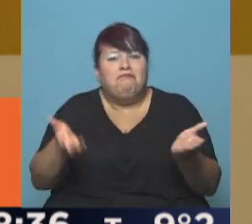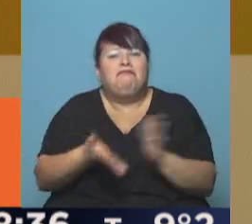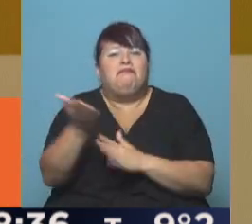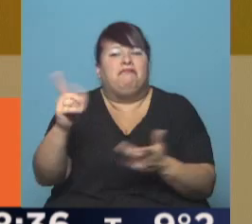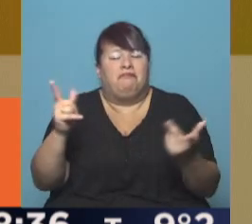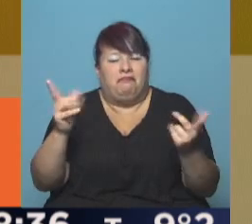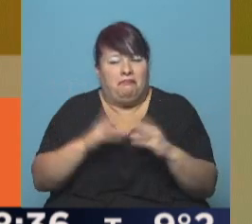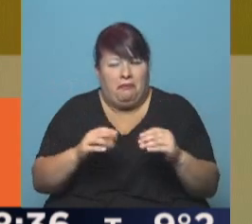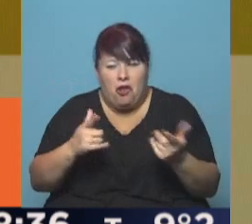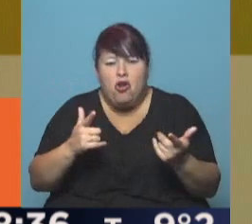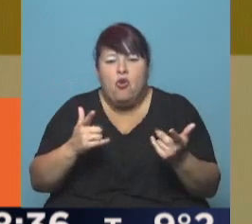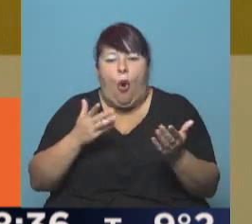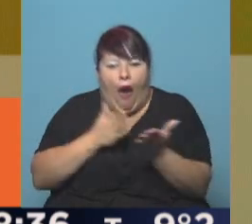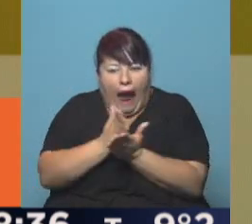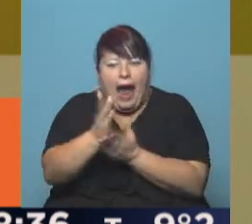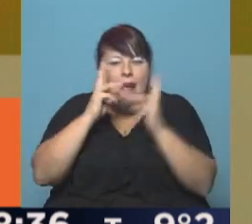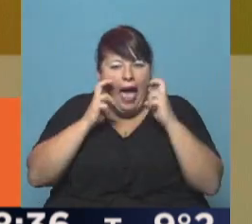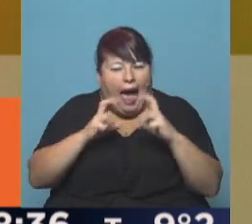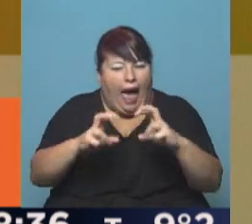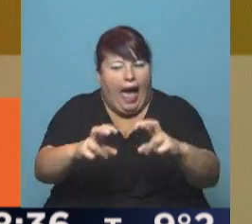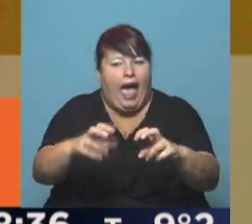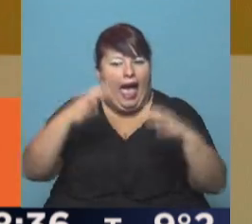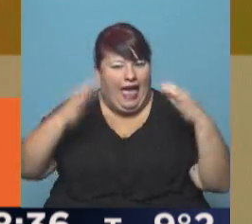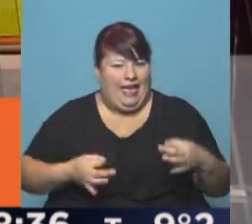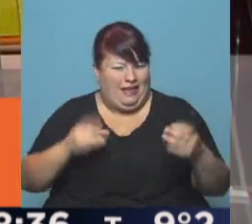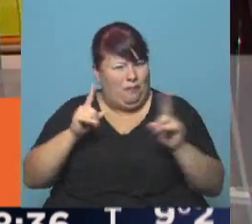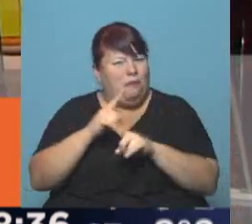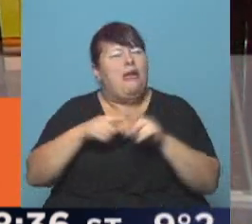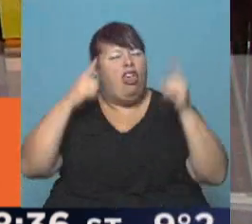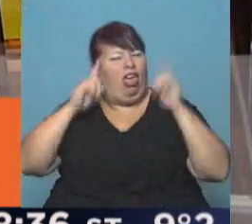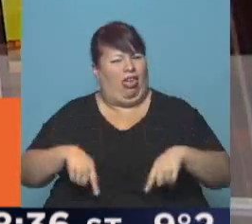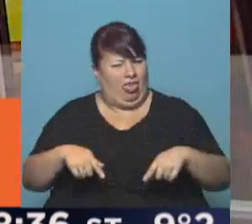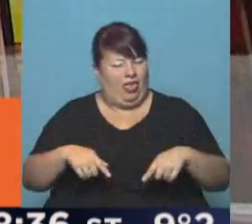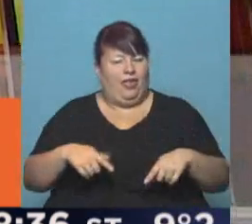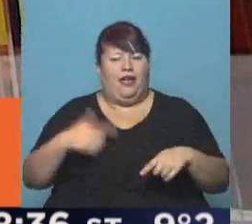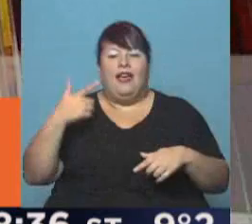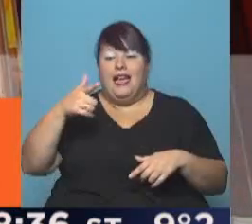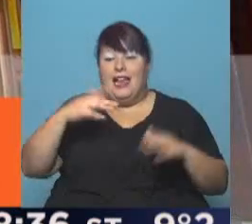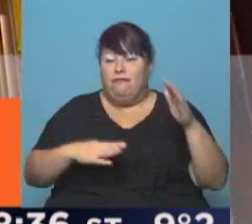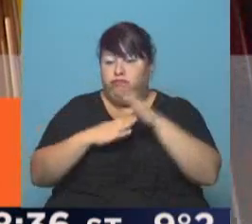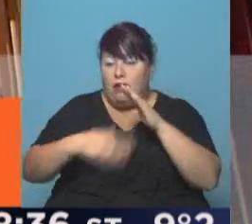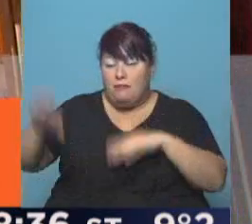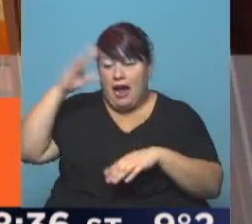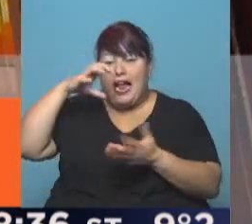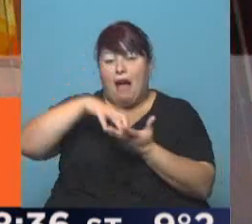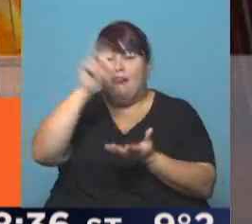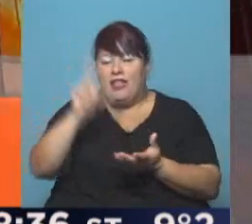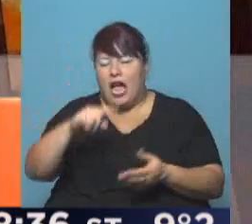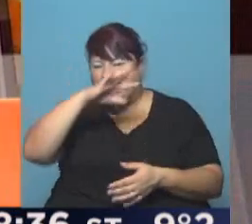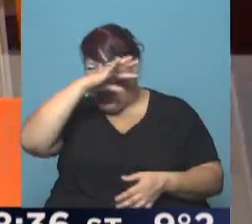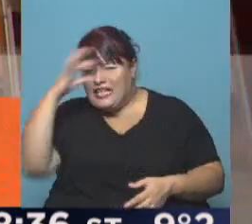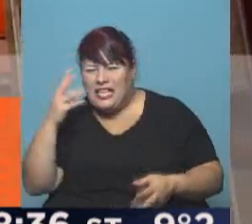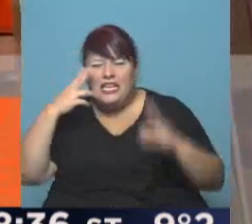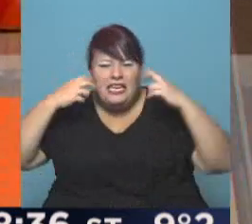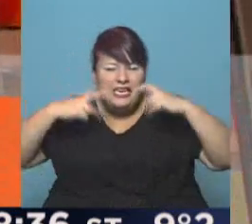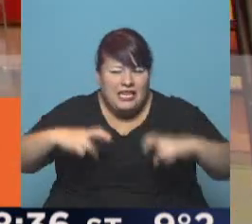lado. No tenía ni una línea investigativa razonable. Se cansó su superior, que es la Cámara Federal, revisó